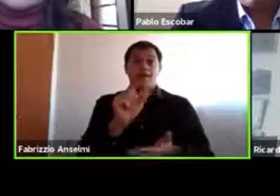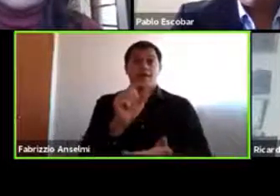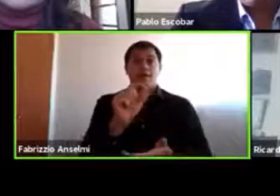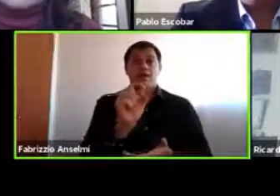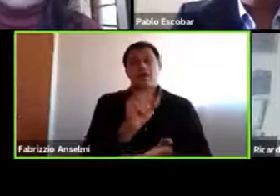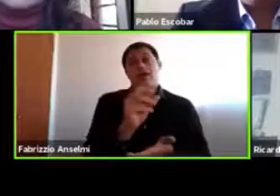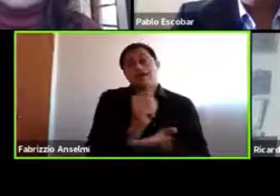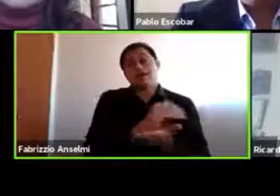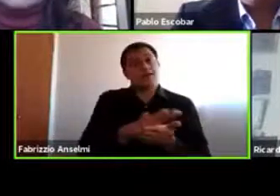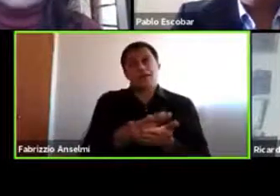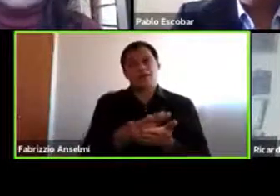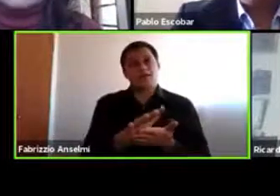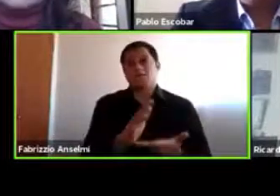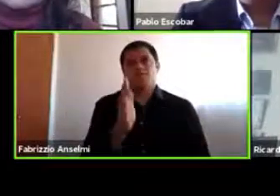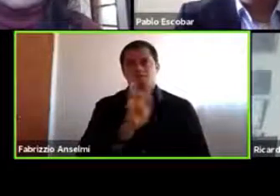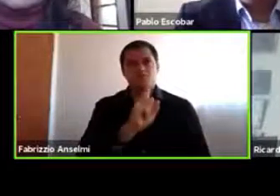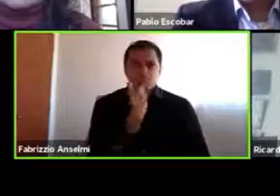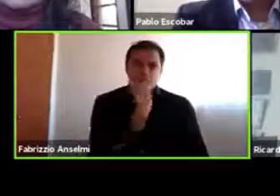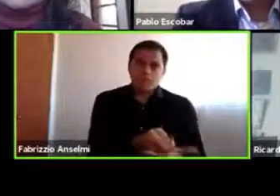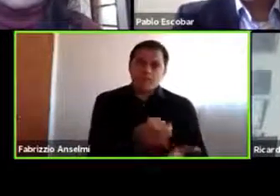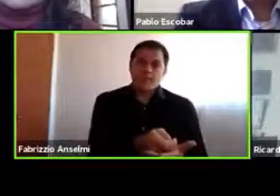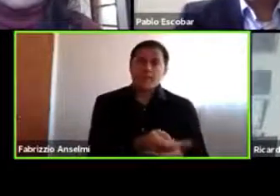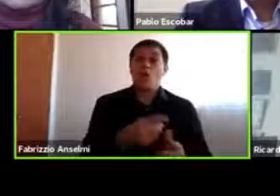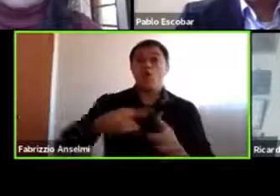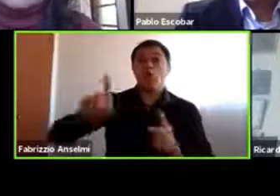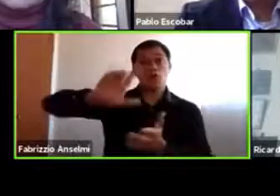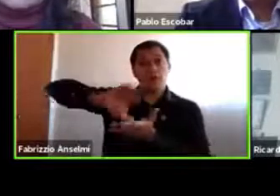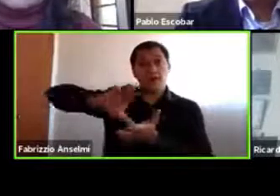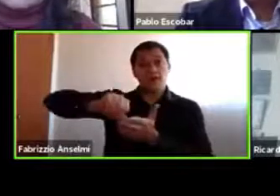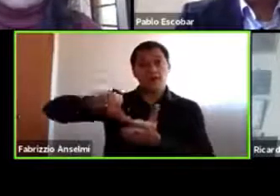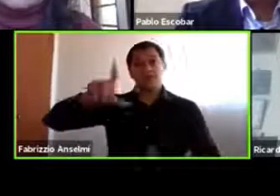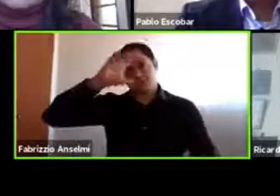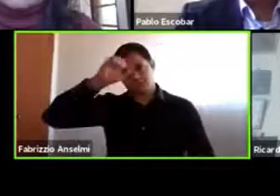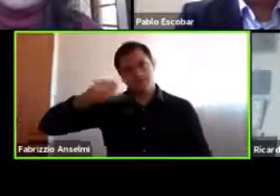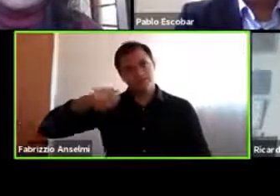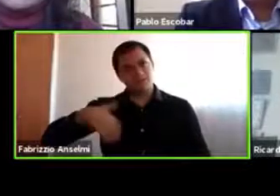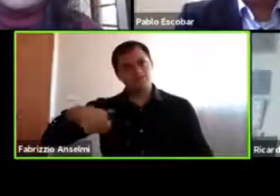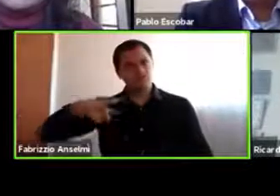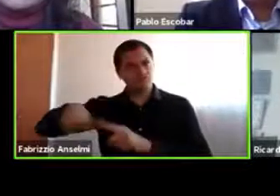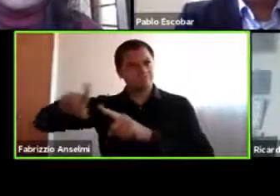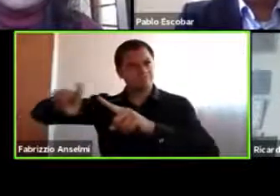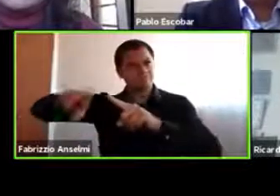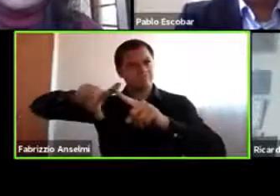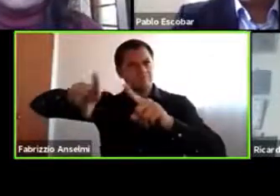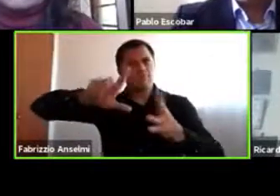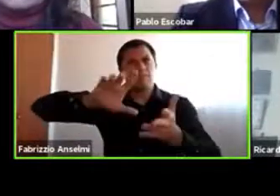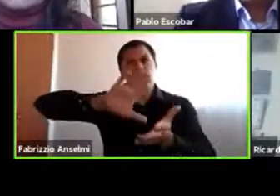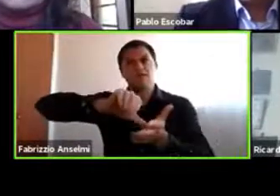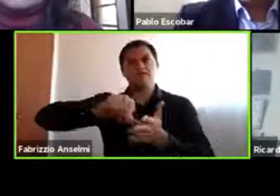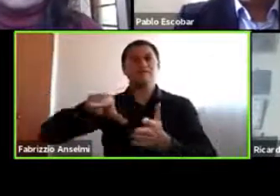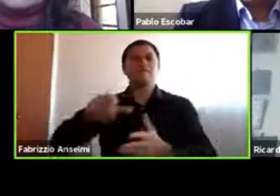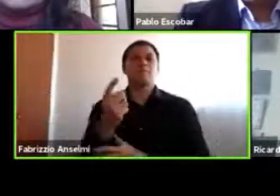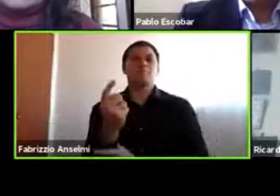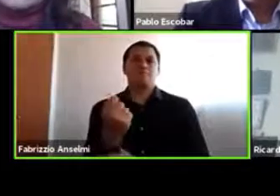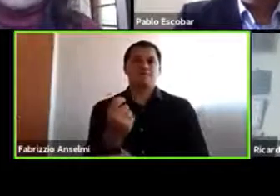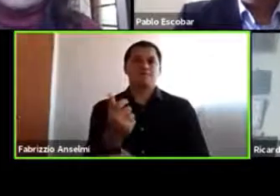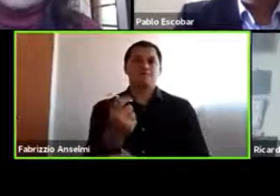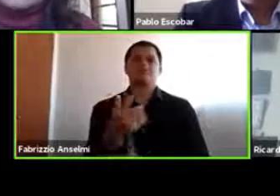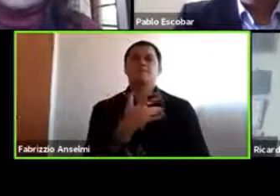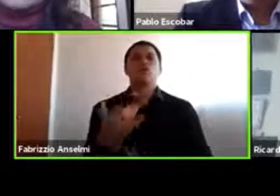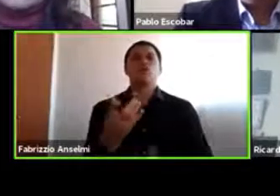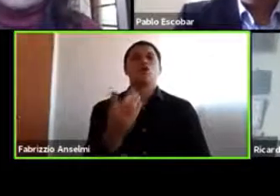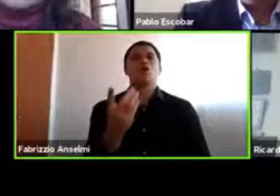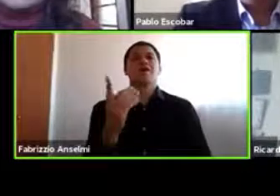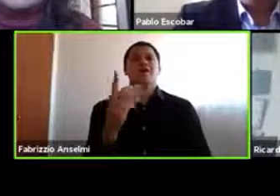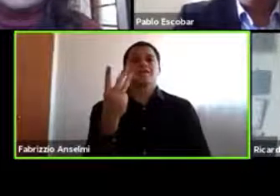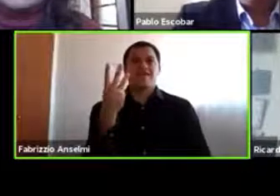personas que están escuchándonos, esto tiene un costo, ya que es un costo de 3 dólares por la descarga, o